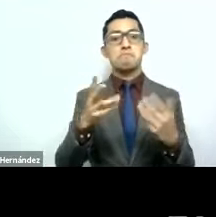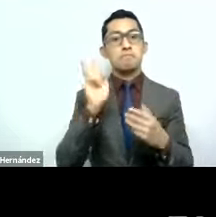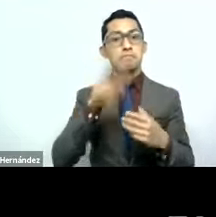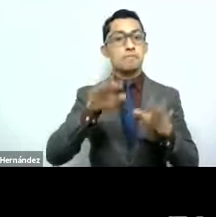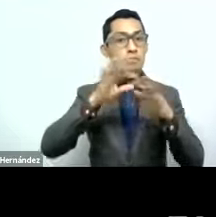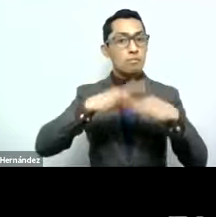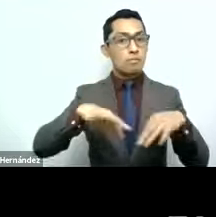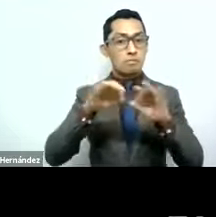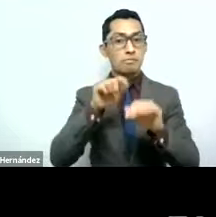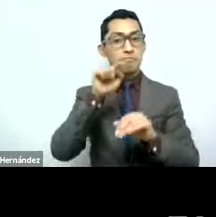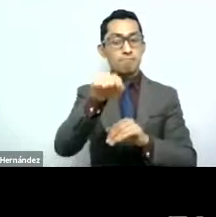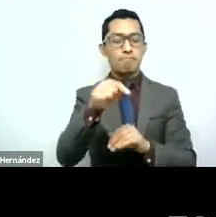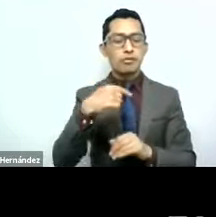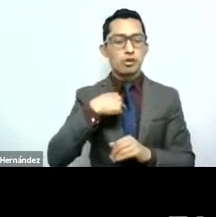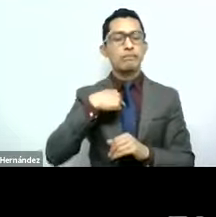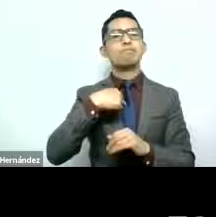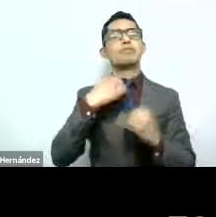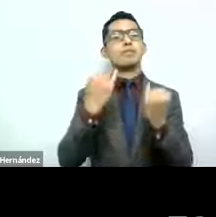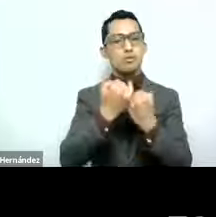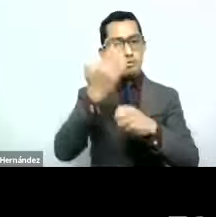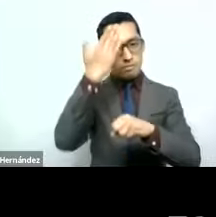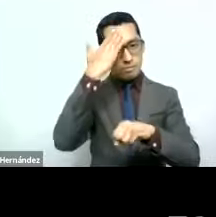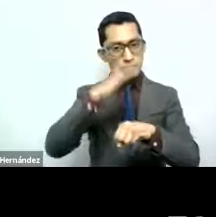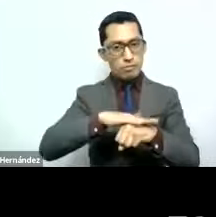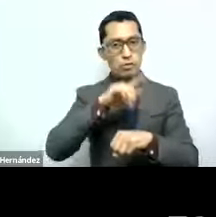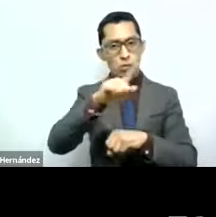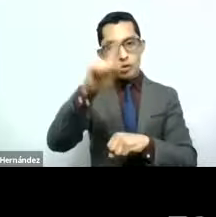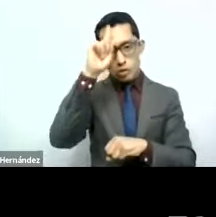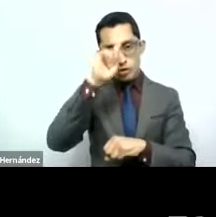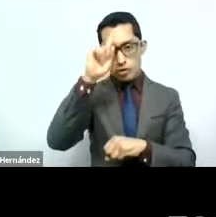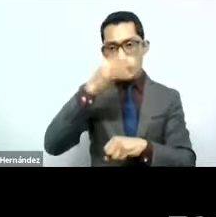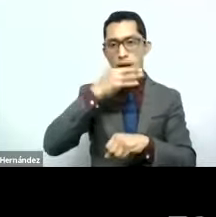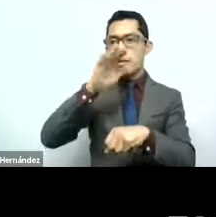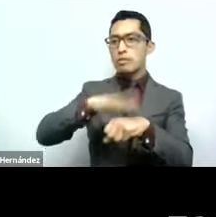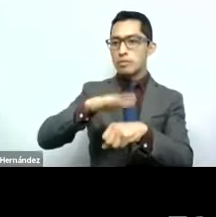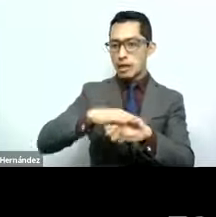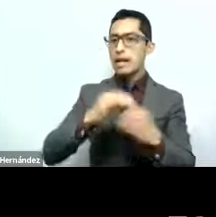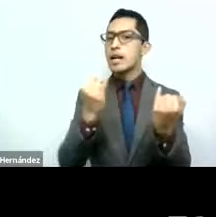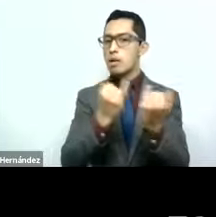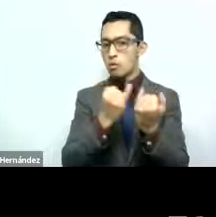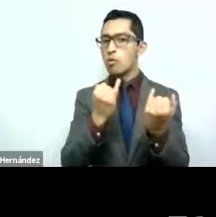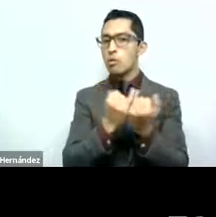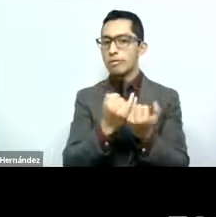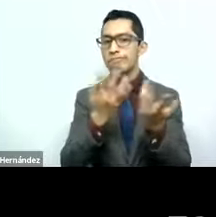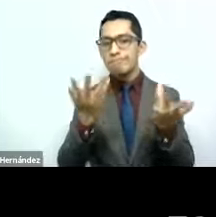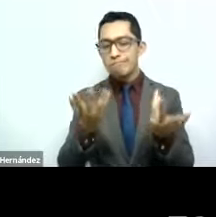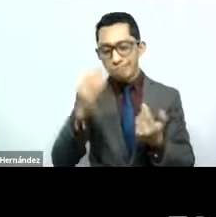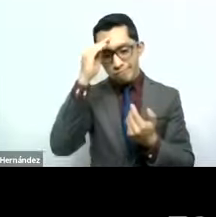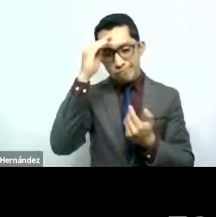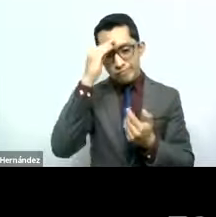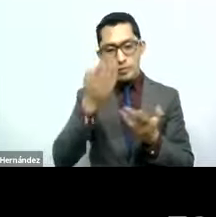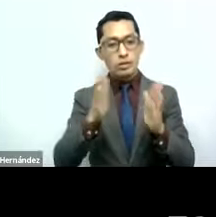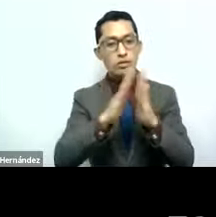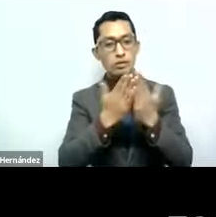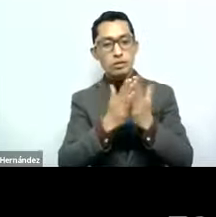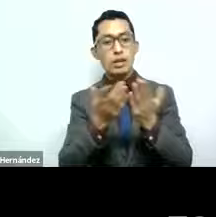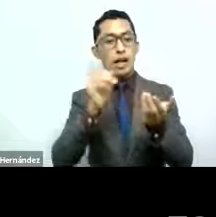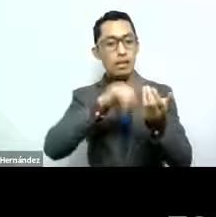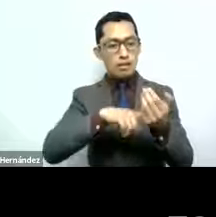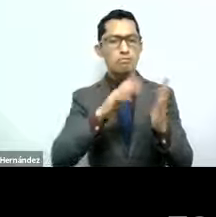importantes y yo me quedo también con las sugerencias, ¿no? Sobre cómo mejorar los cuadernos, sin